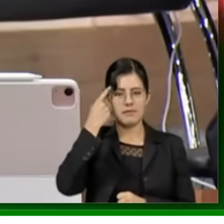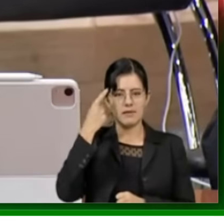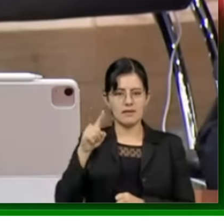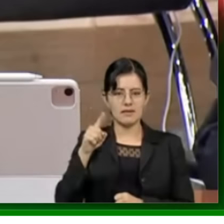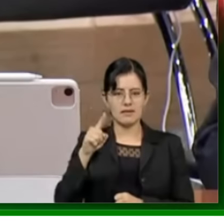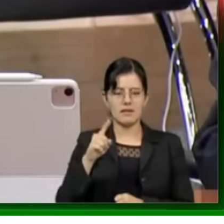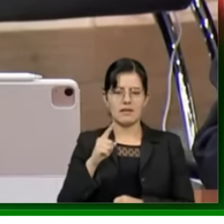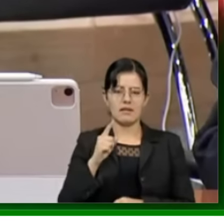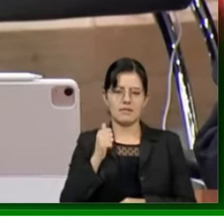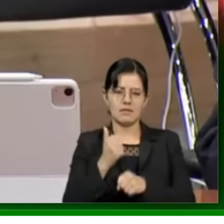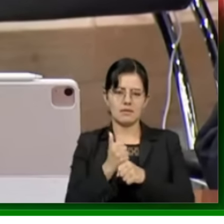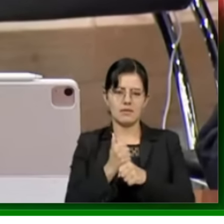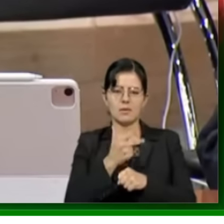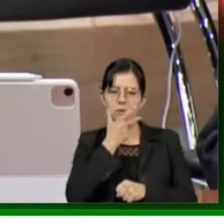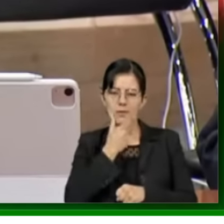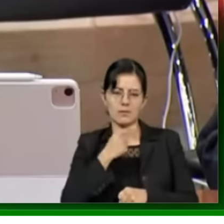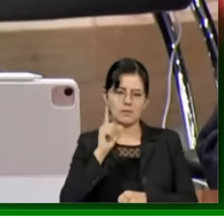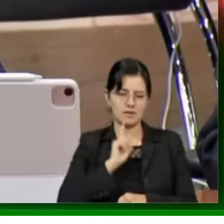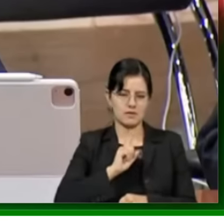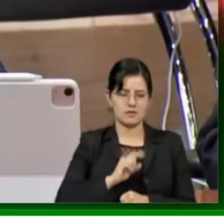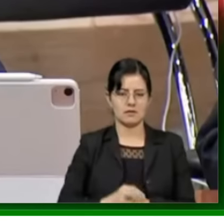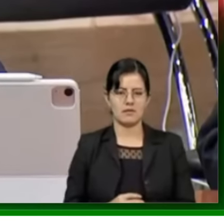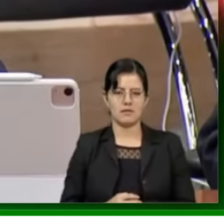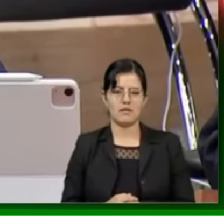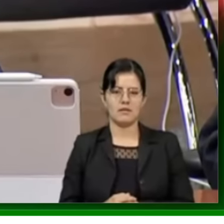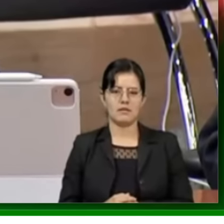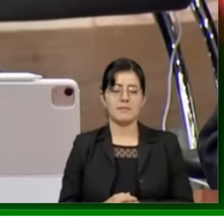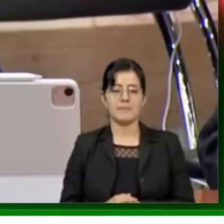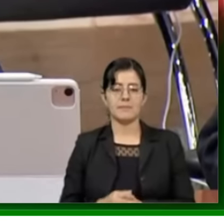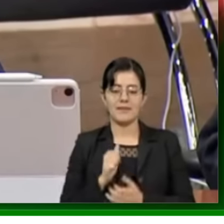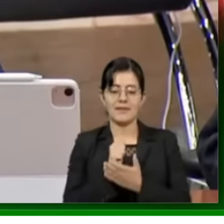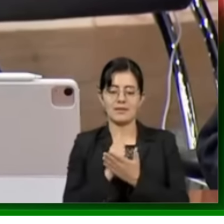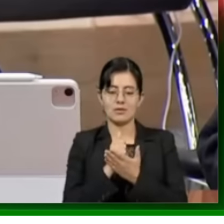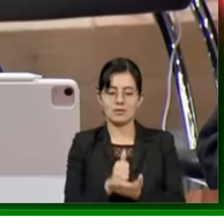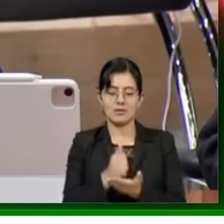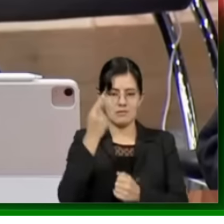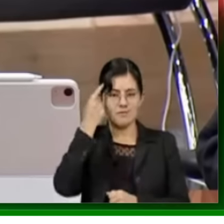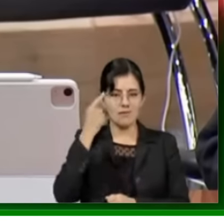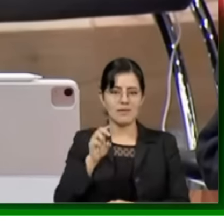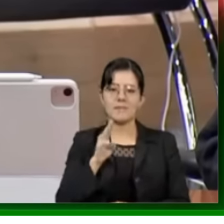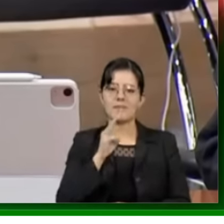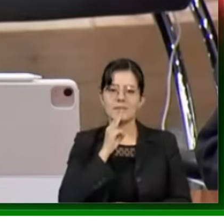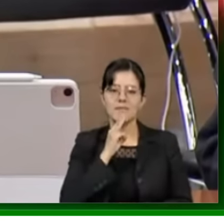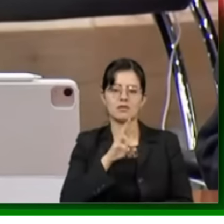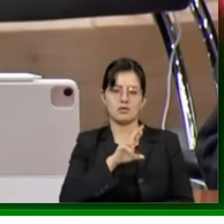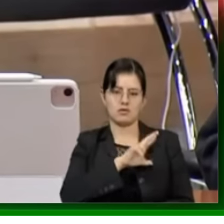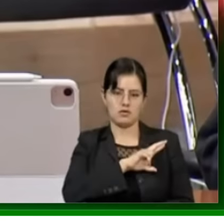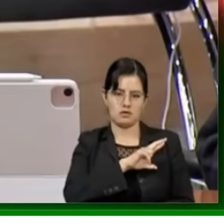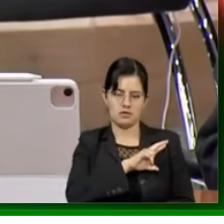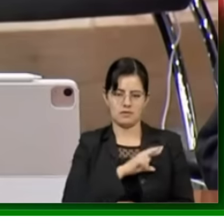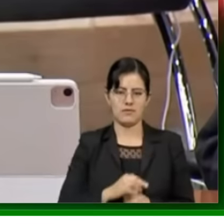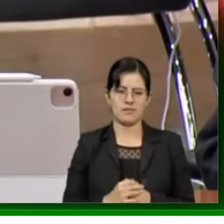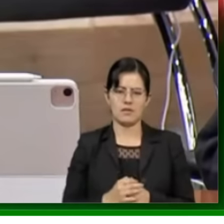las abuelas y los abuelos las ayudas para las madres solteras